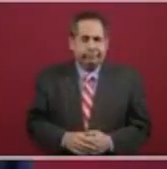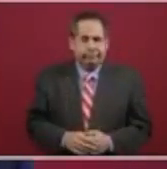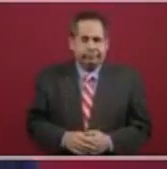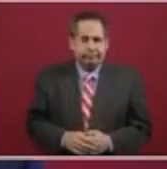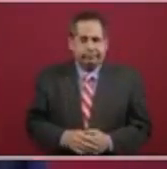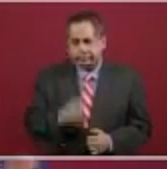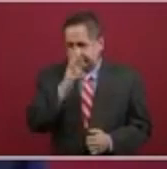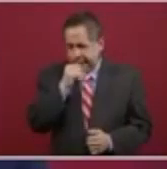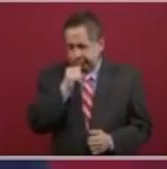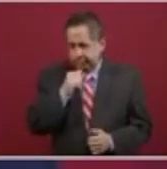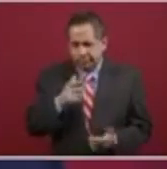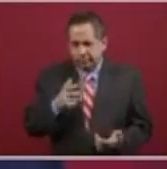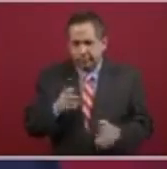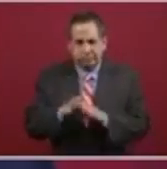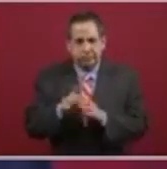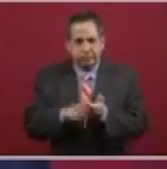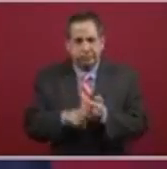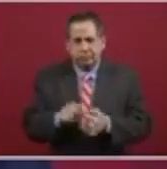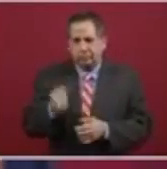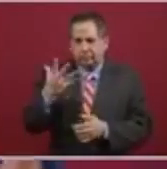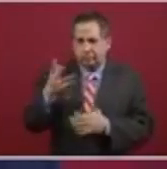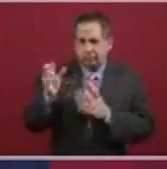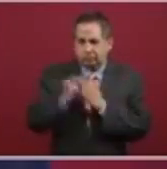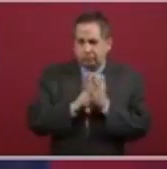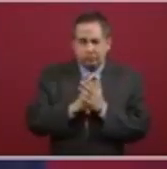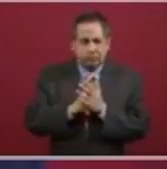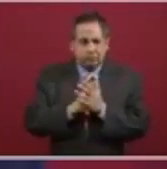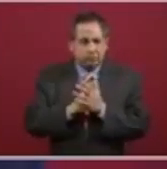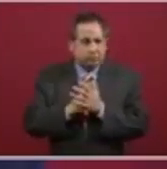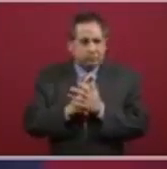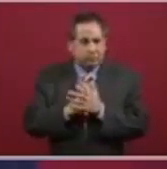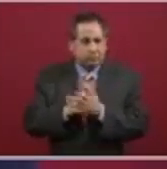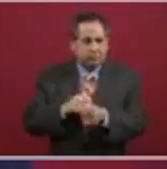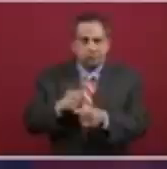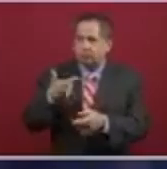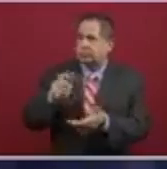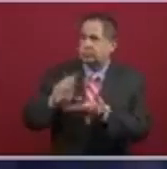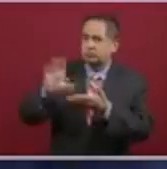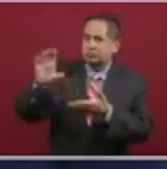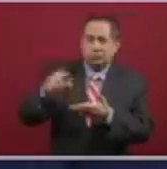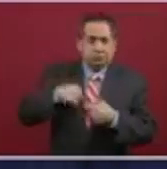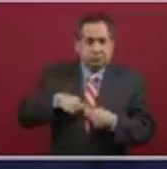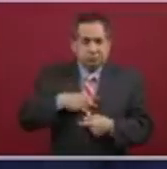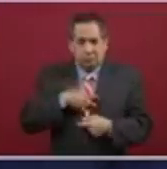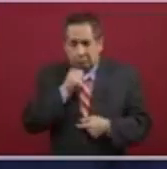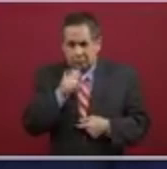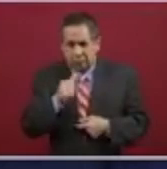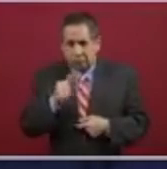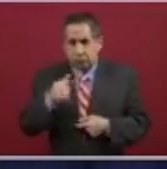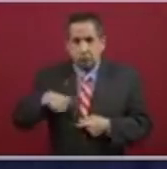hayamos contratado la deuda de Pemex. Nosotros no hemos